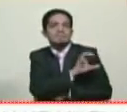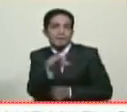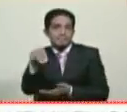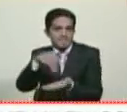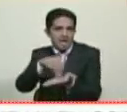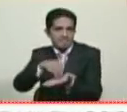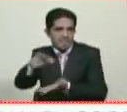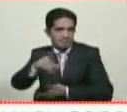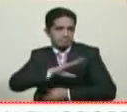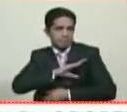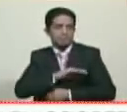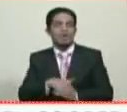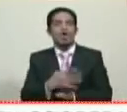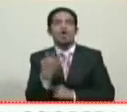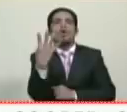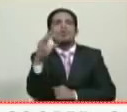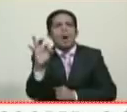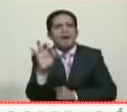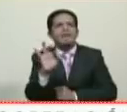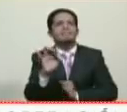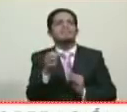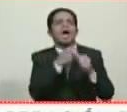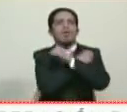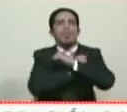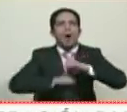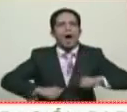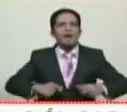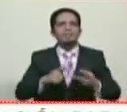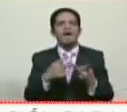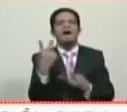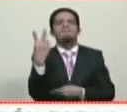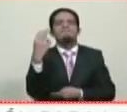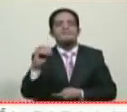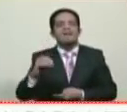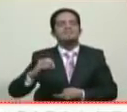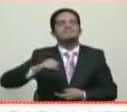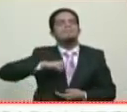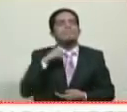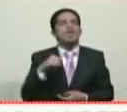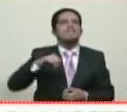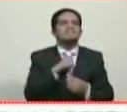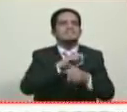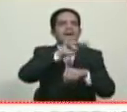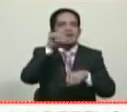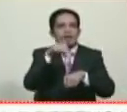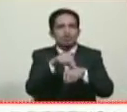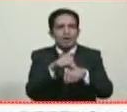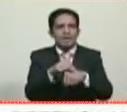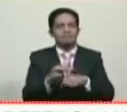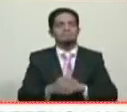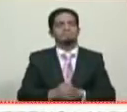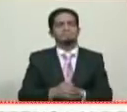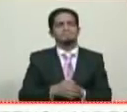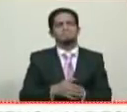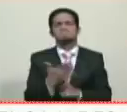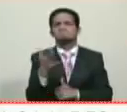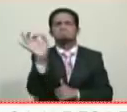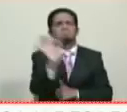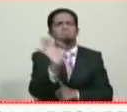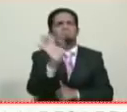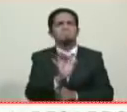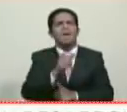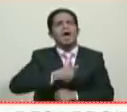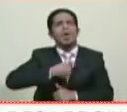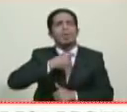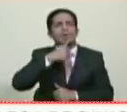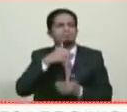Miranda, 40 guardias nacionales, 20 policías nacionales. El promedio de agua utilizada supera los 4 millones